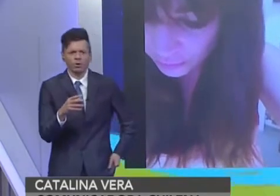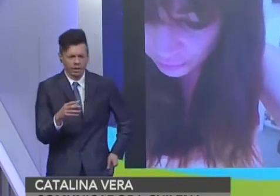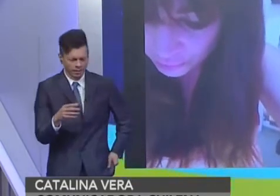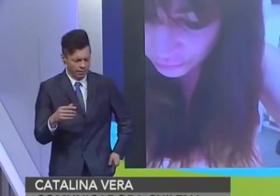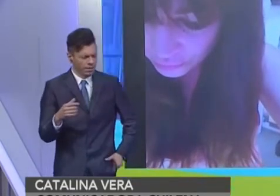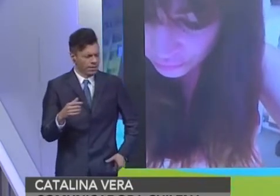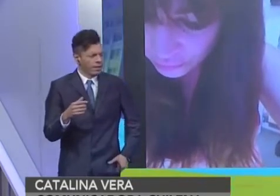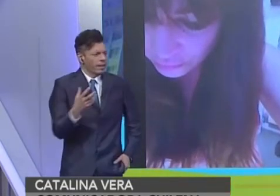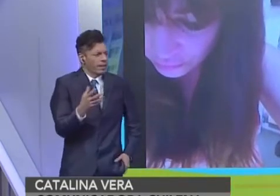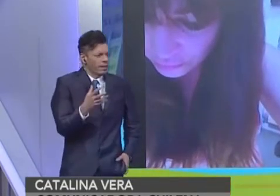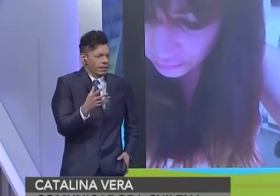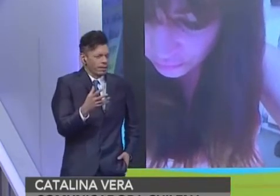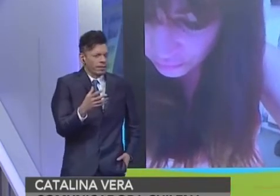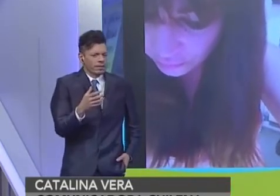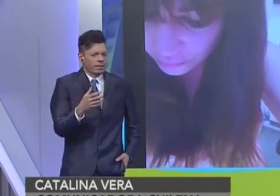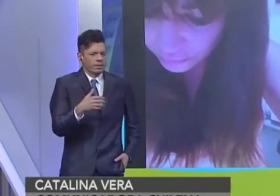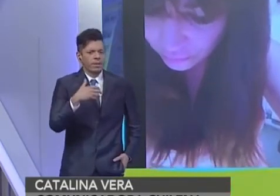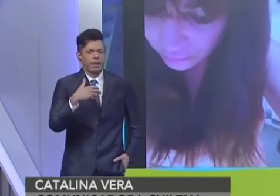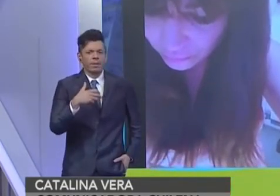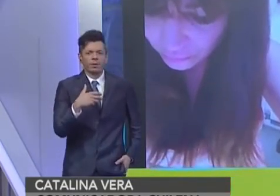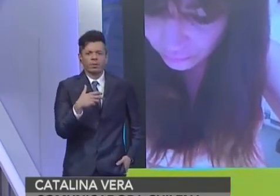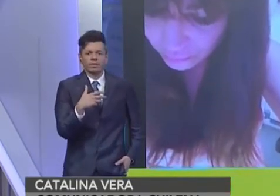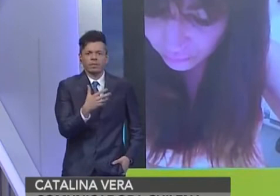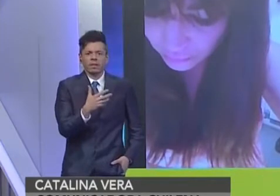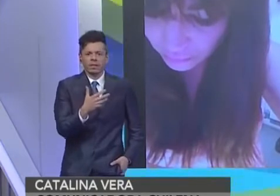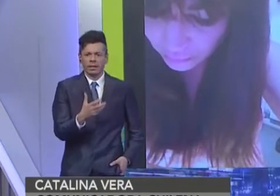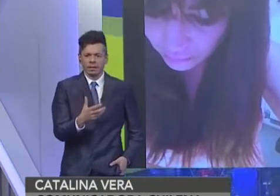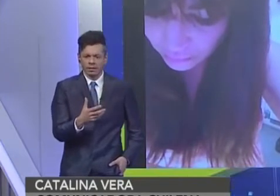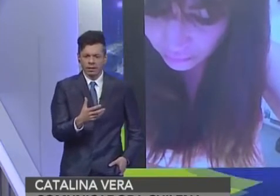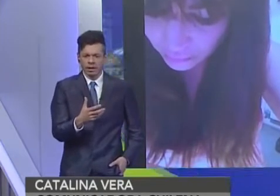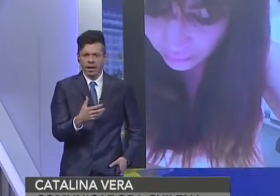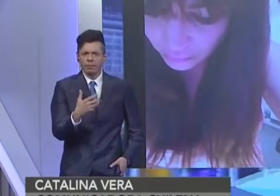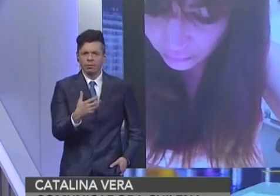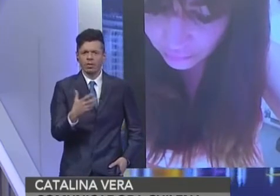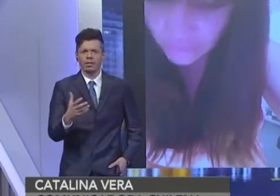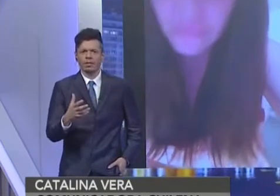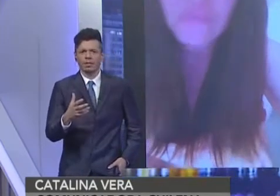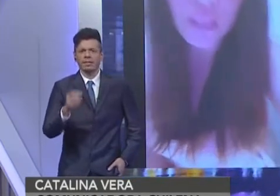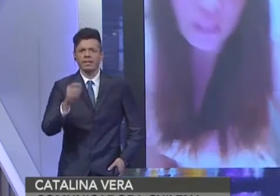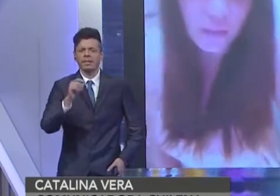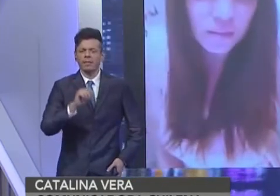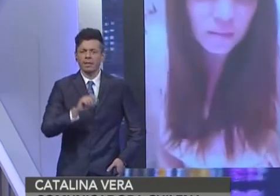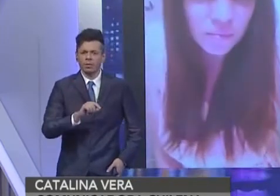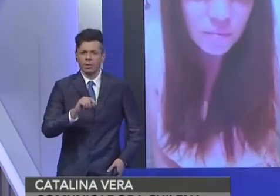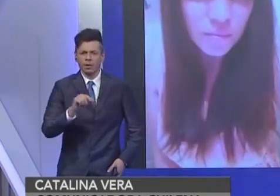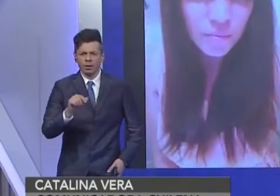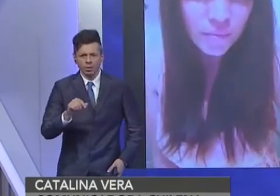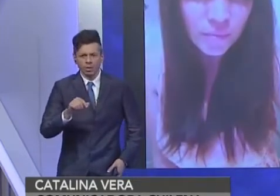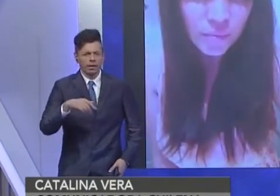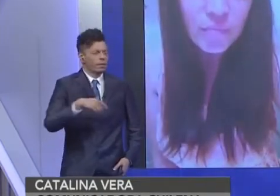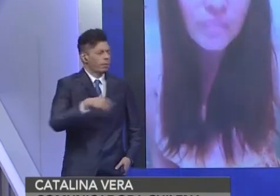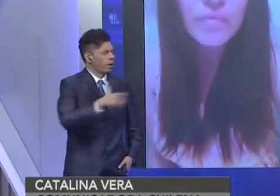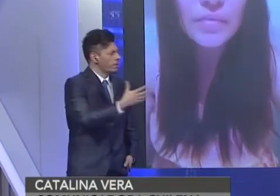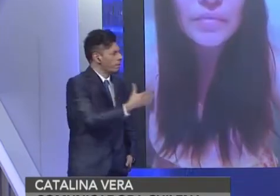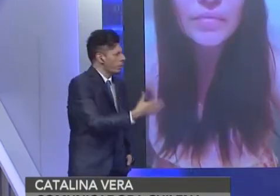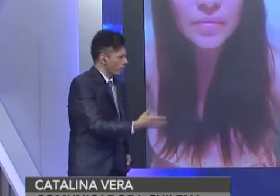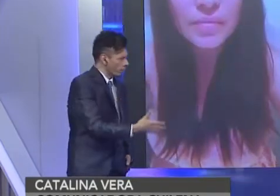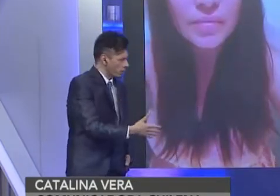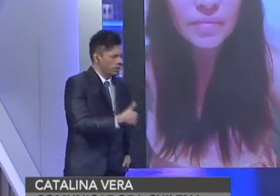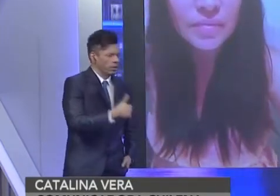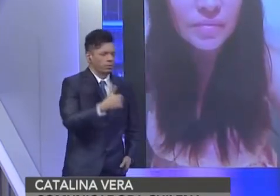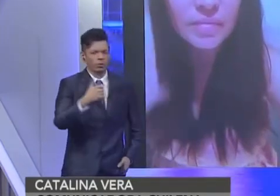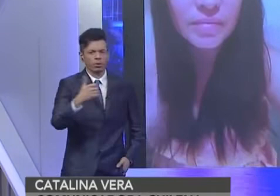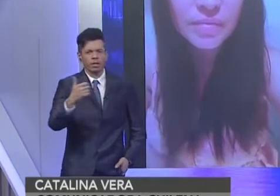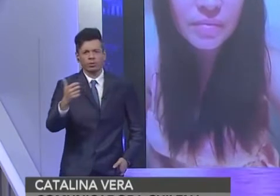un poco, Cata, es que si bien las vacunas en Chile están, hay mucha gente que tiene miedo a la vacuna, probablemente por